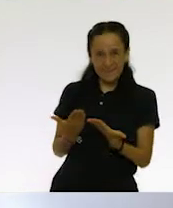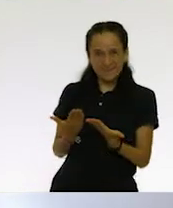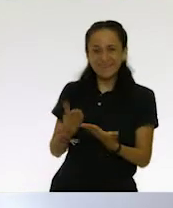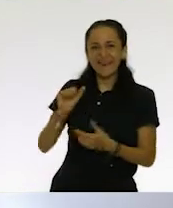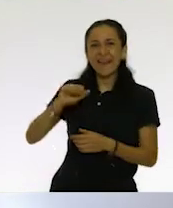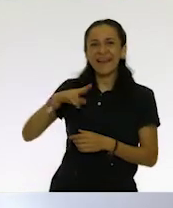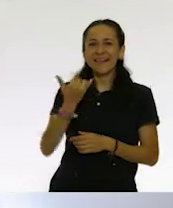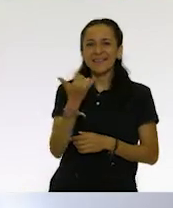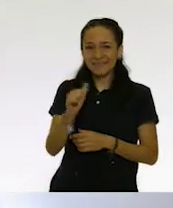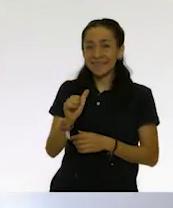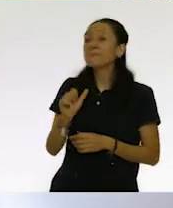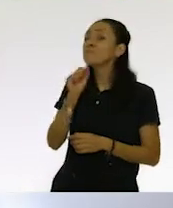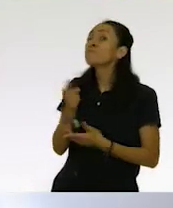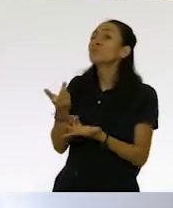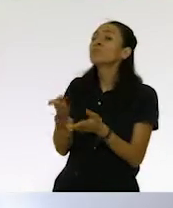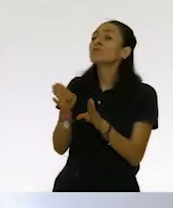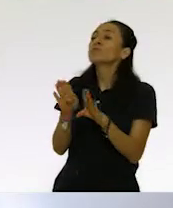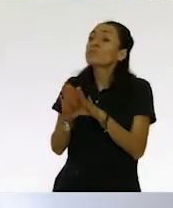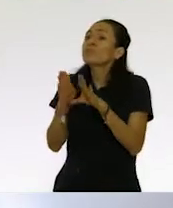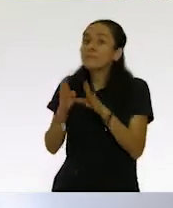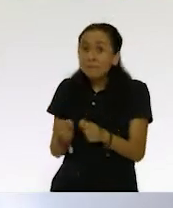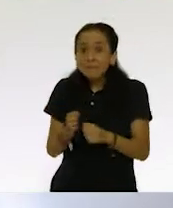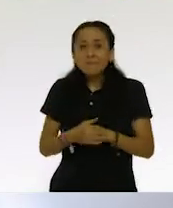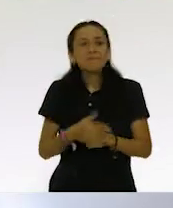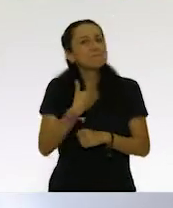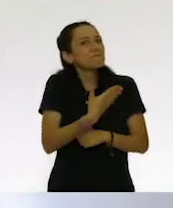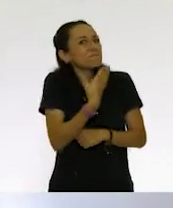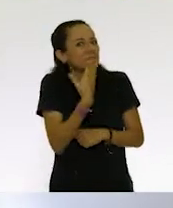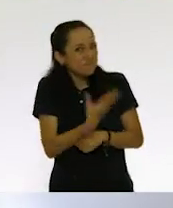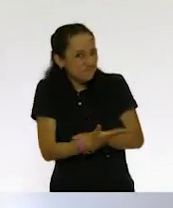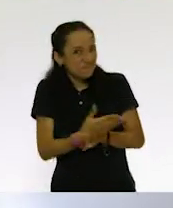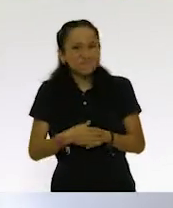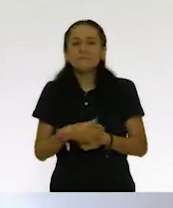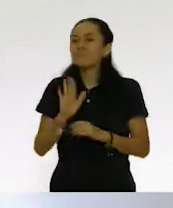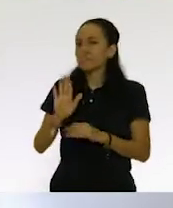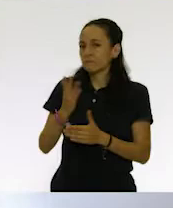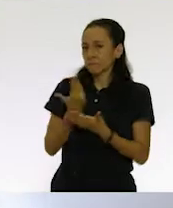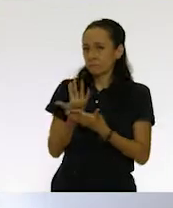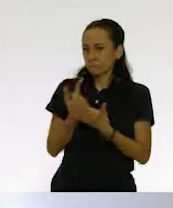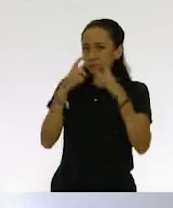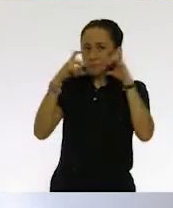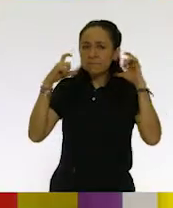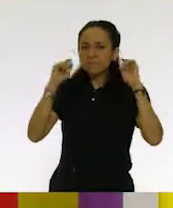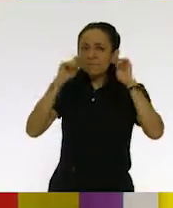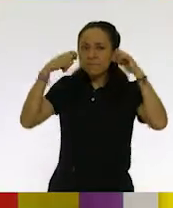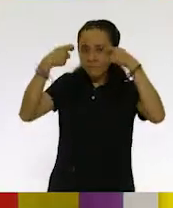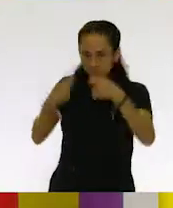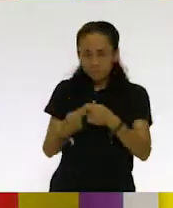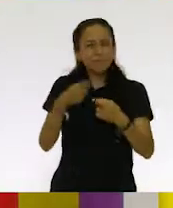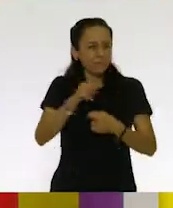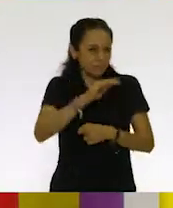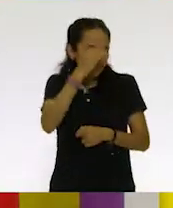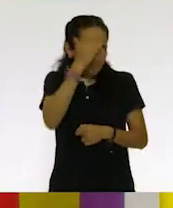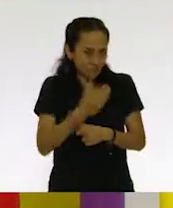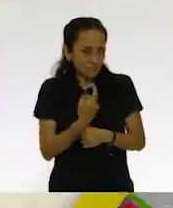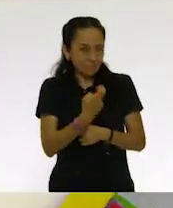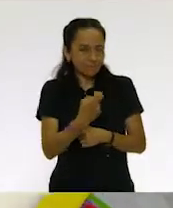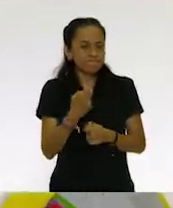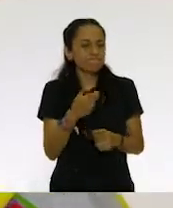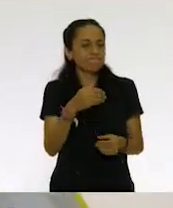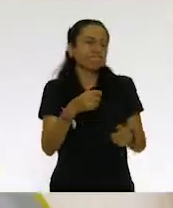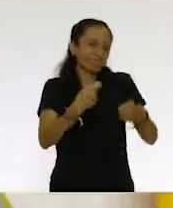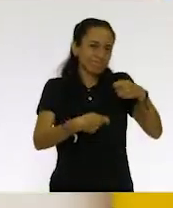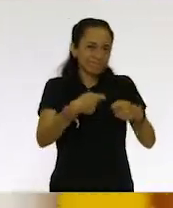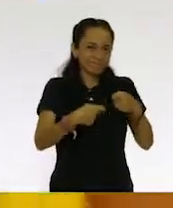corazón y déjame quito el cubrebocas. Con mucho cuidado. Con mucho cuidado. Ya sabes, guardarlo en la bolsita, Angie. Listo, ya está guardado en la